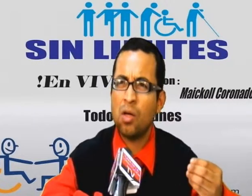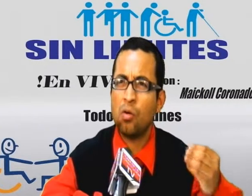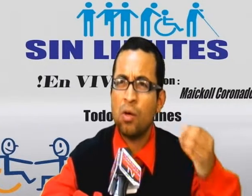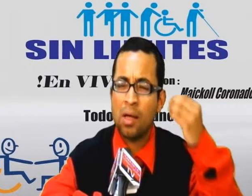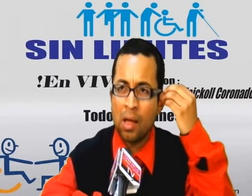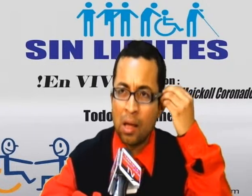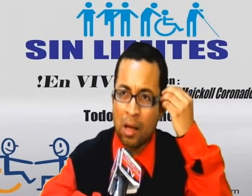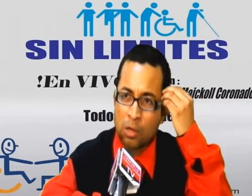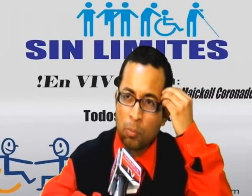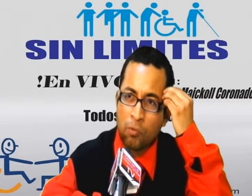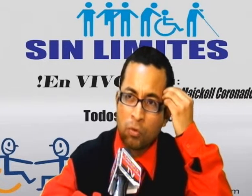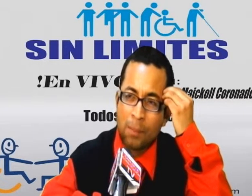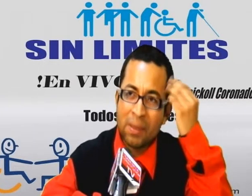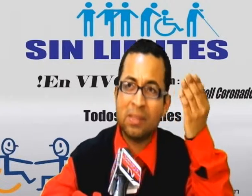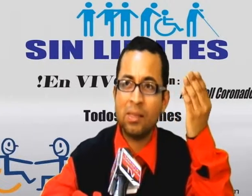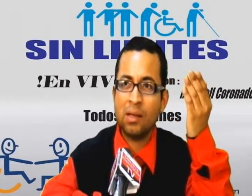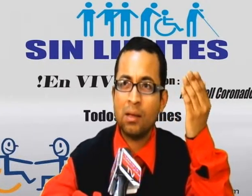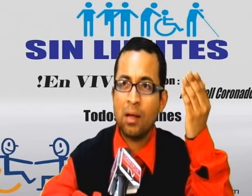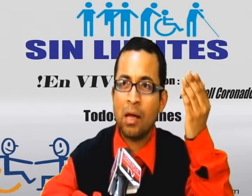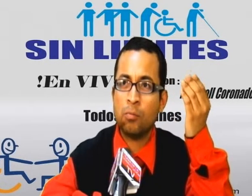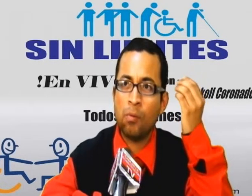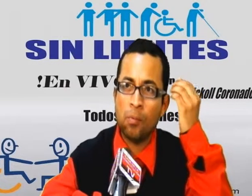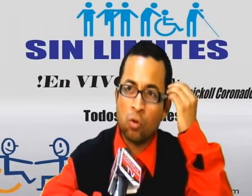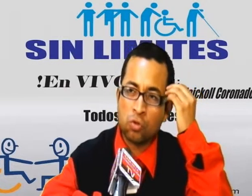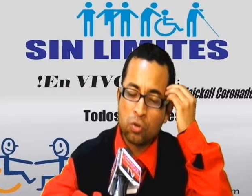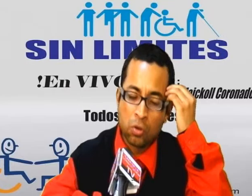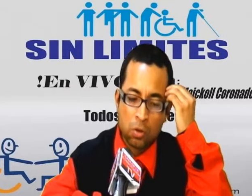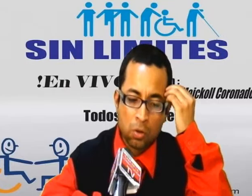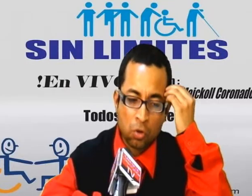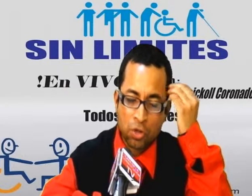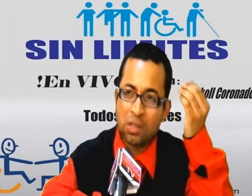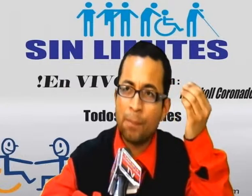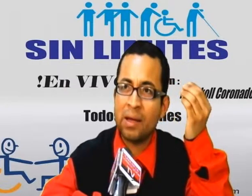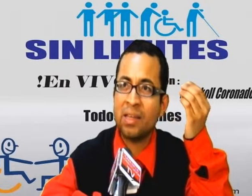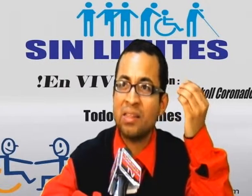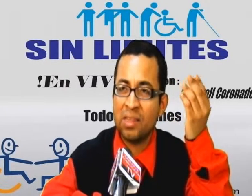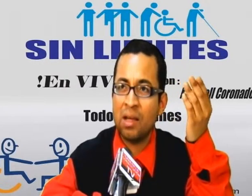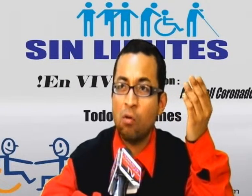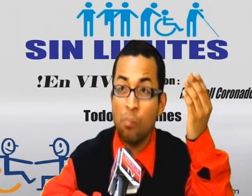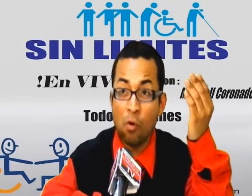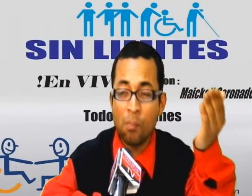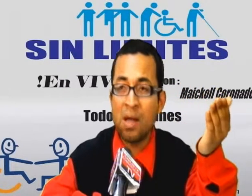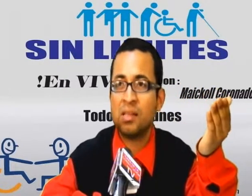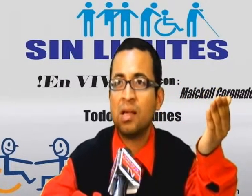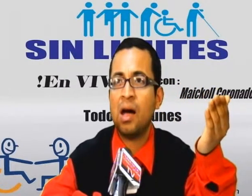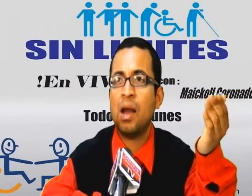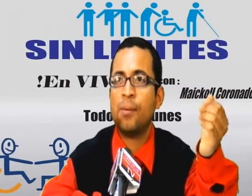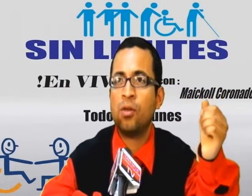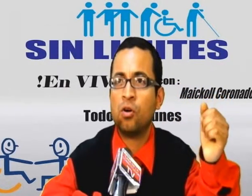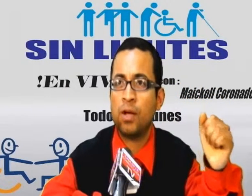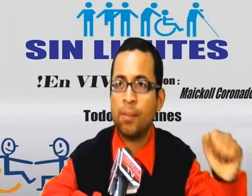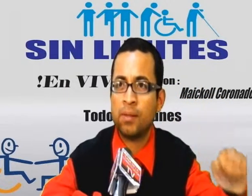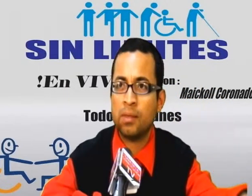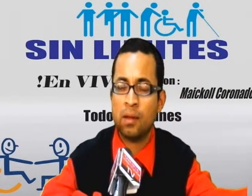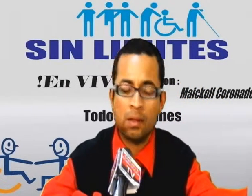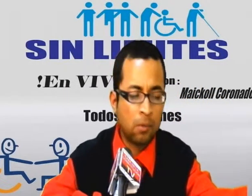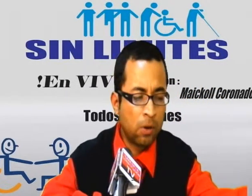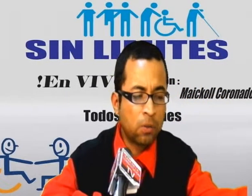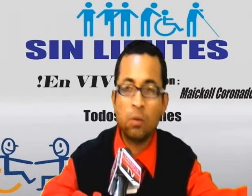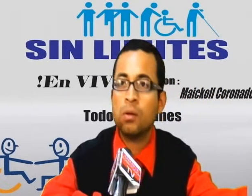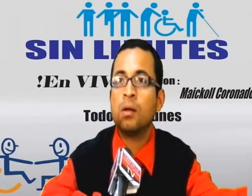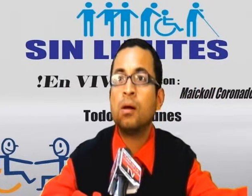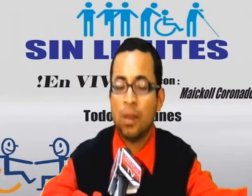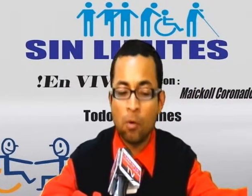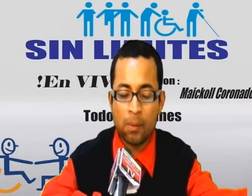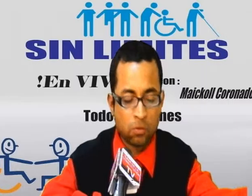haya llegado a su profunda mente, a su propia conciencia, para que entiendan un poco más a la persona con discapacidad.